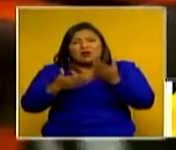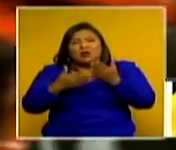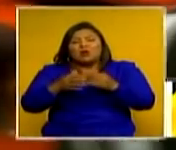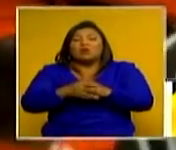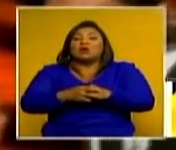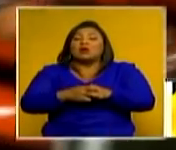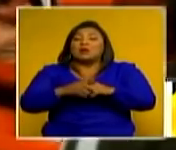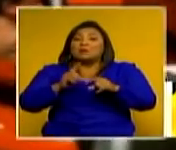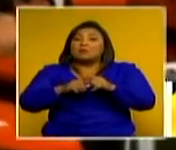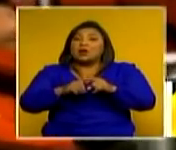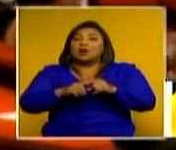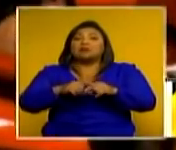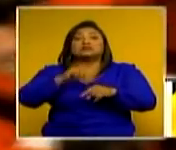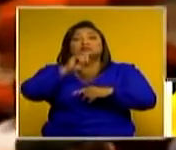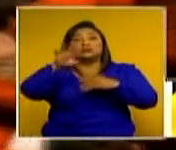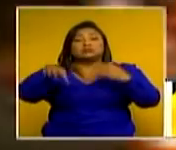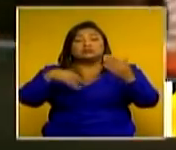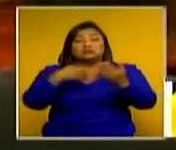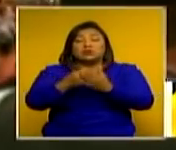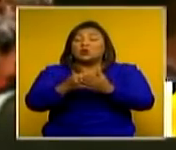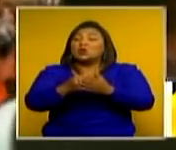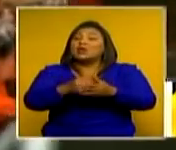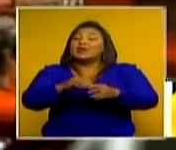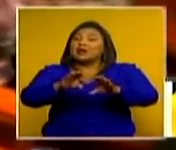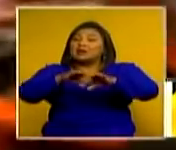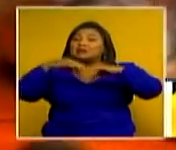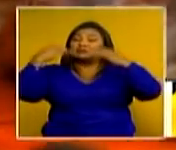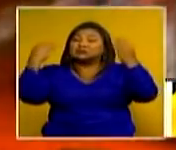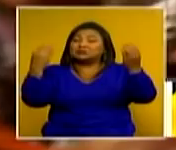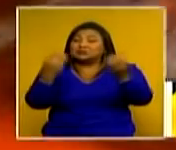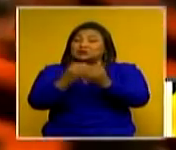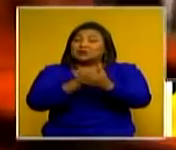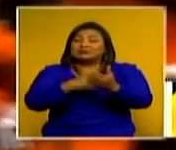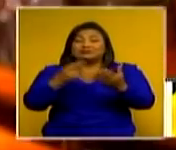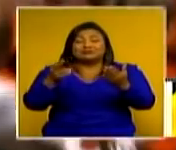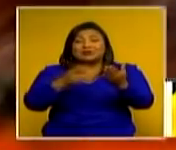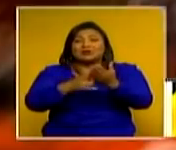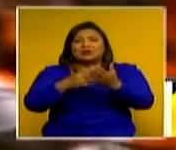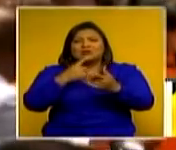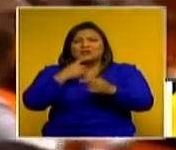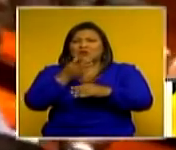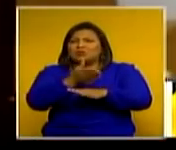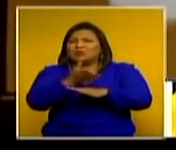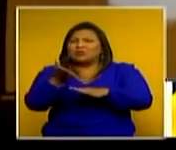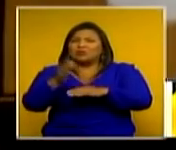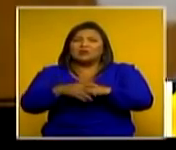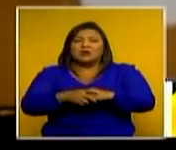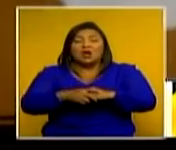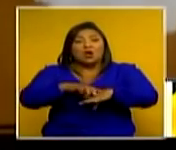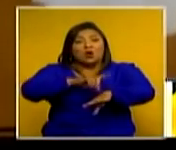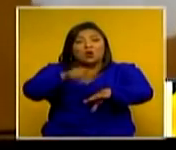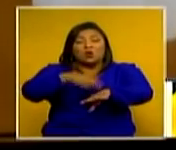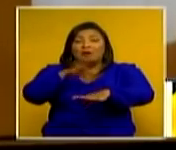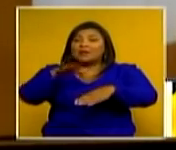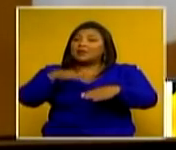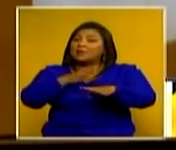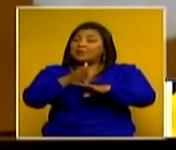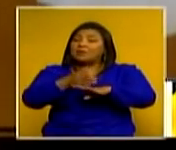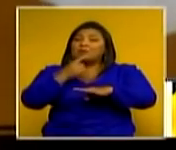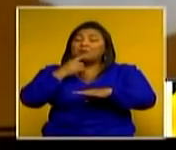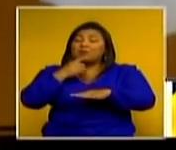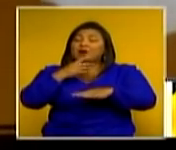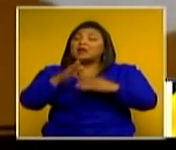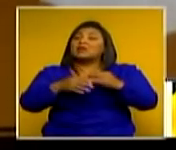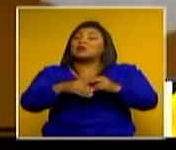fricciones entre los concurrentes a la sesión de la comisión y dos horas más tarde el perito mesa también